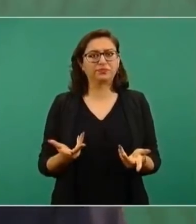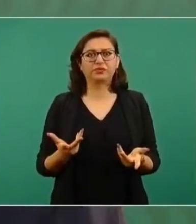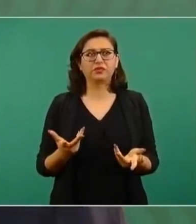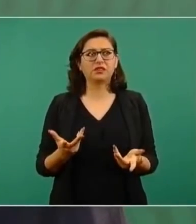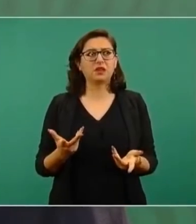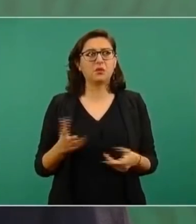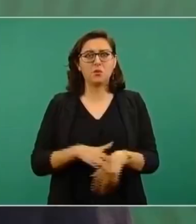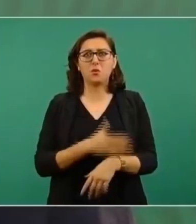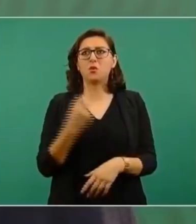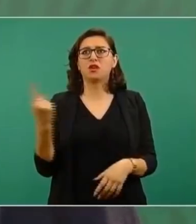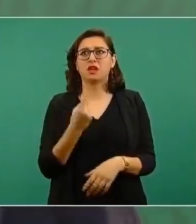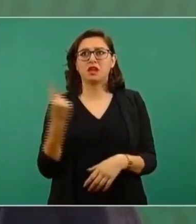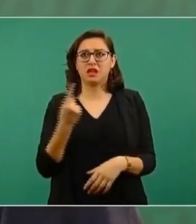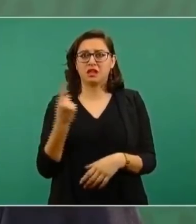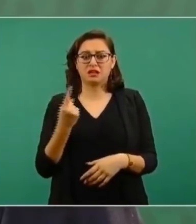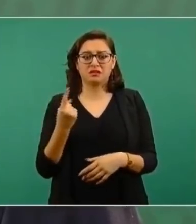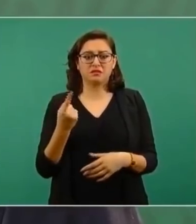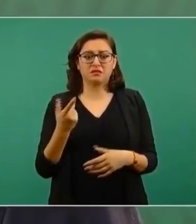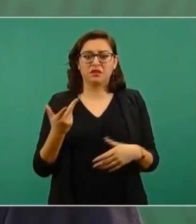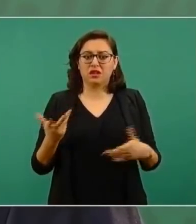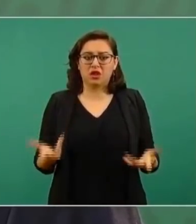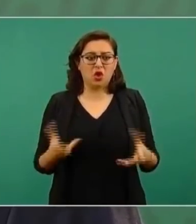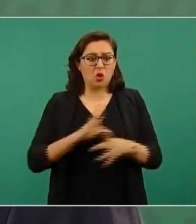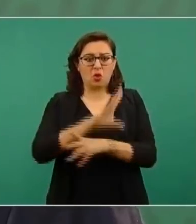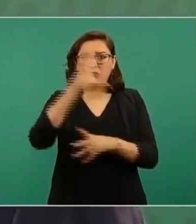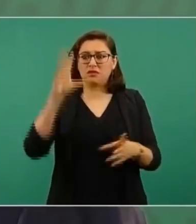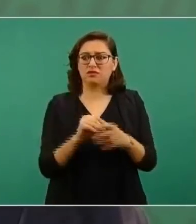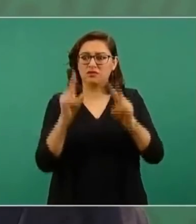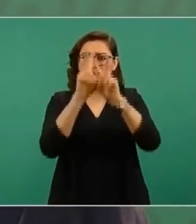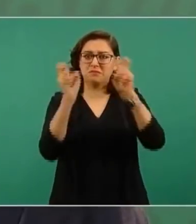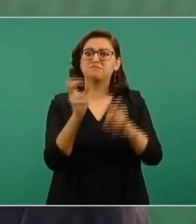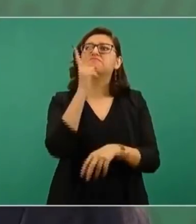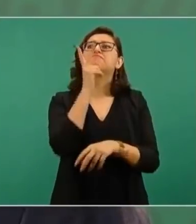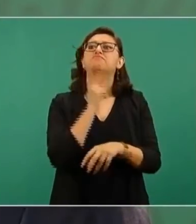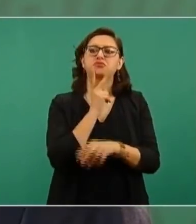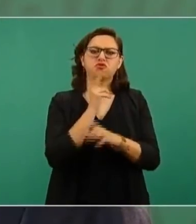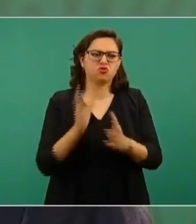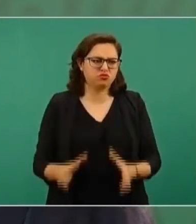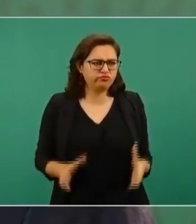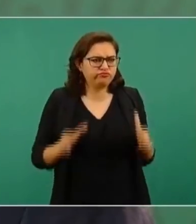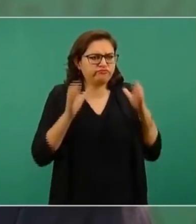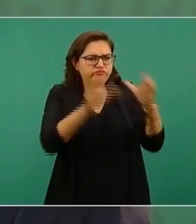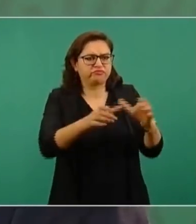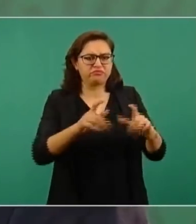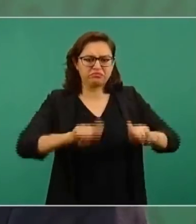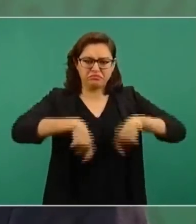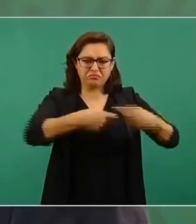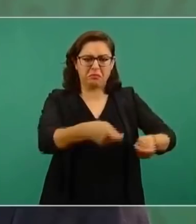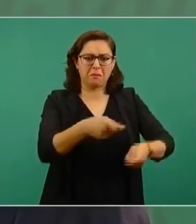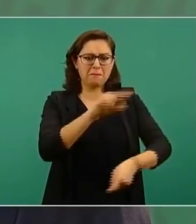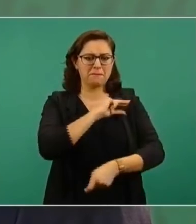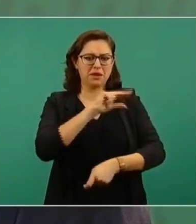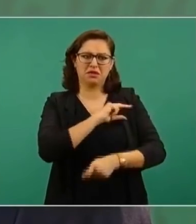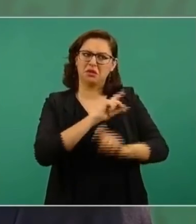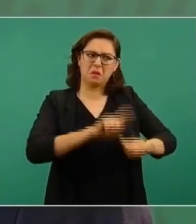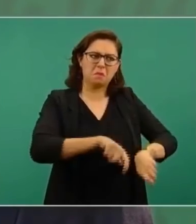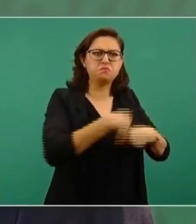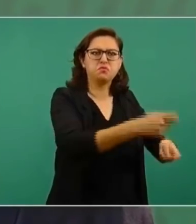entregaron bloques para la explotación petrolera a particulares, a empresas nacionales